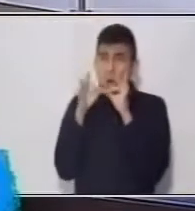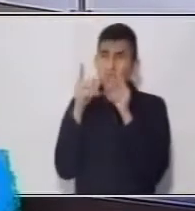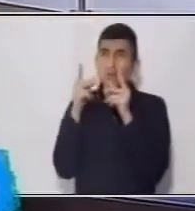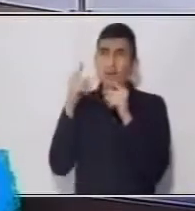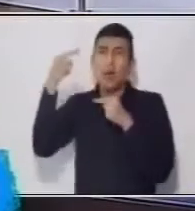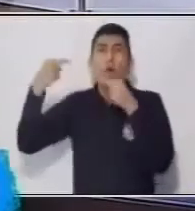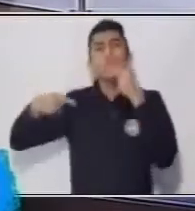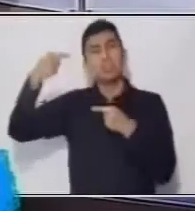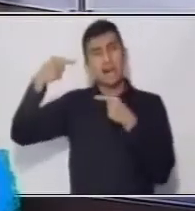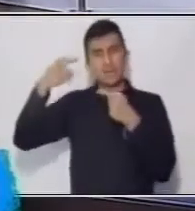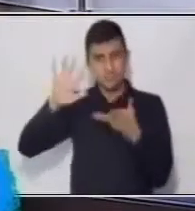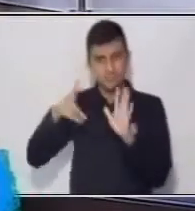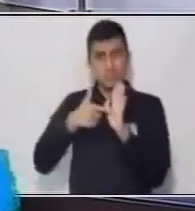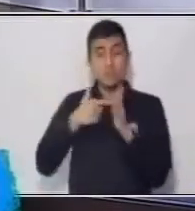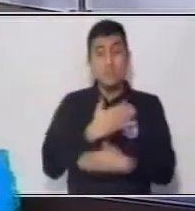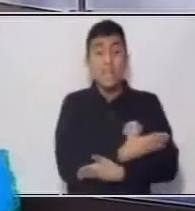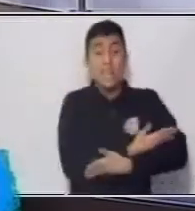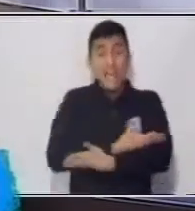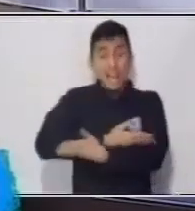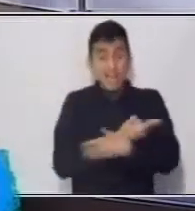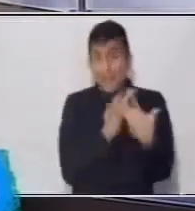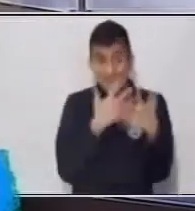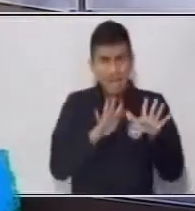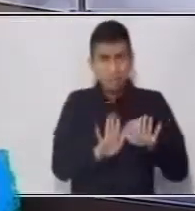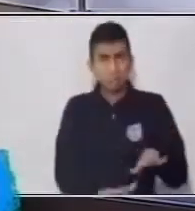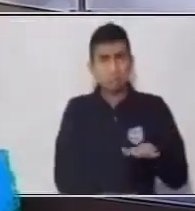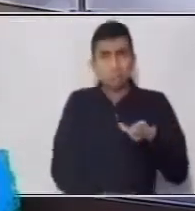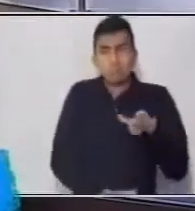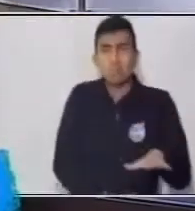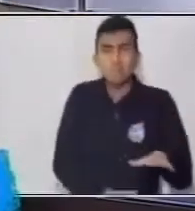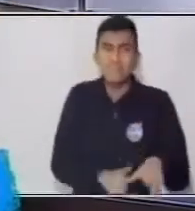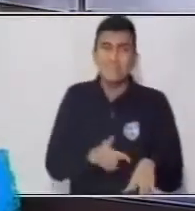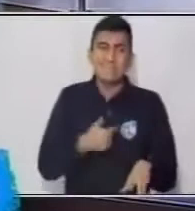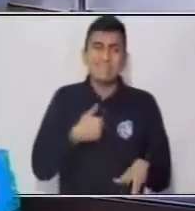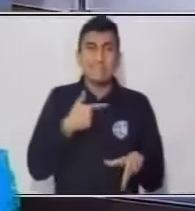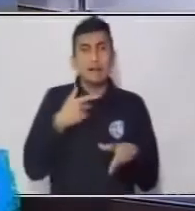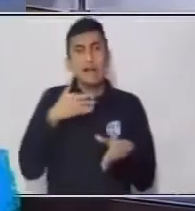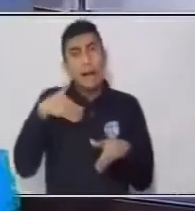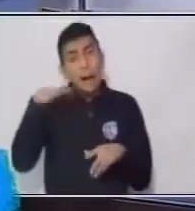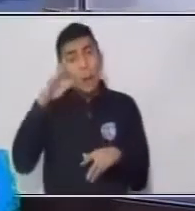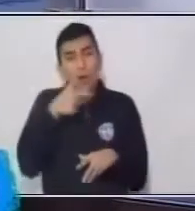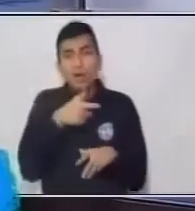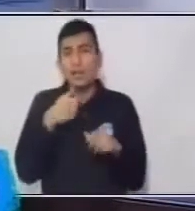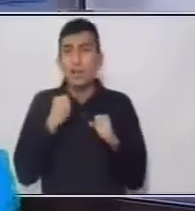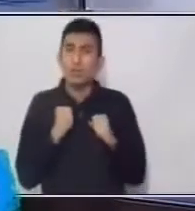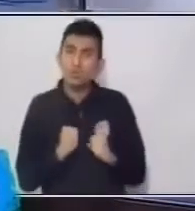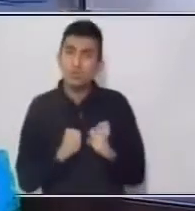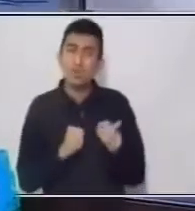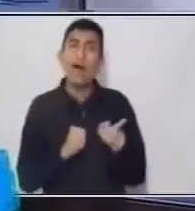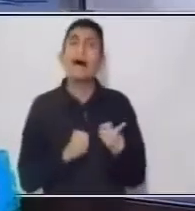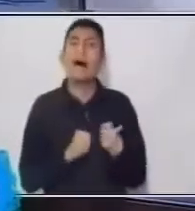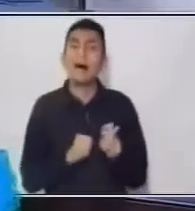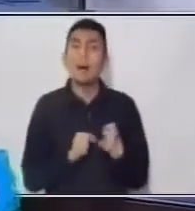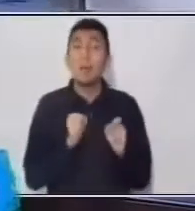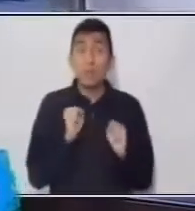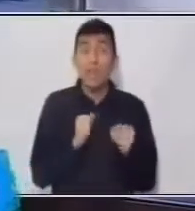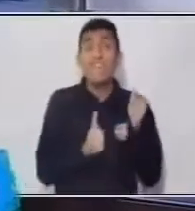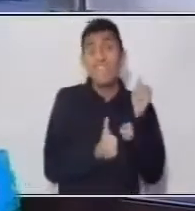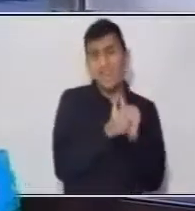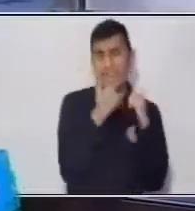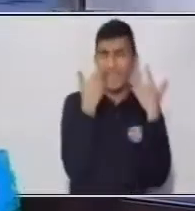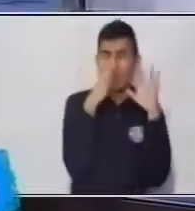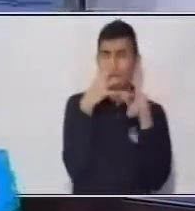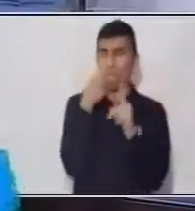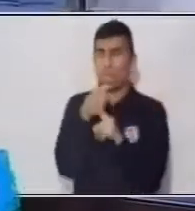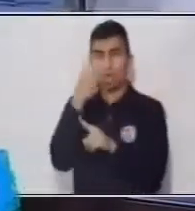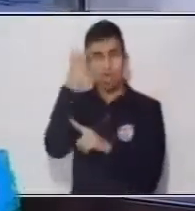oposición. El bebé dio unos pasitos, aunque le costó, ¿verdad? Tenemos el nexo,